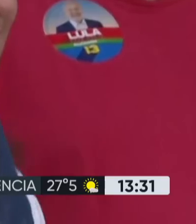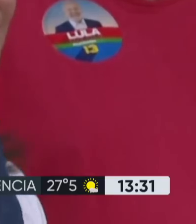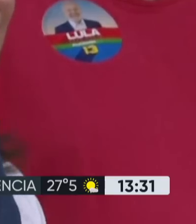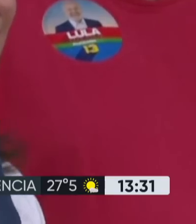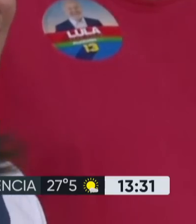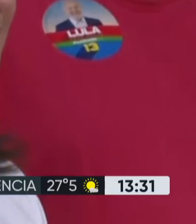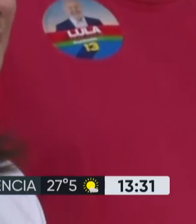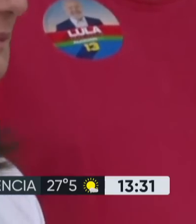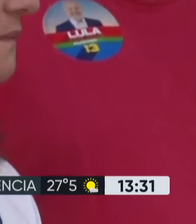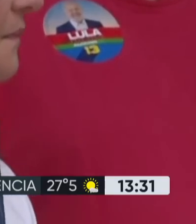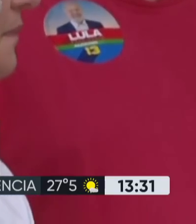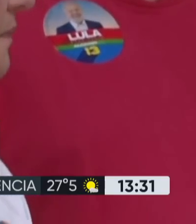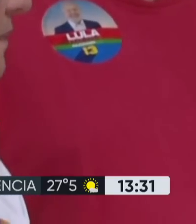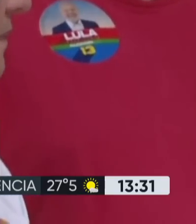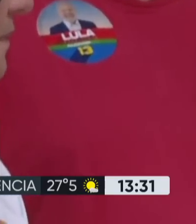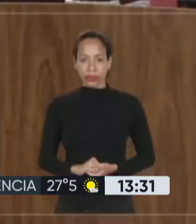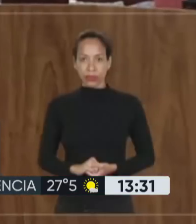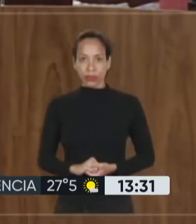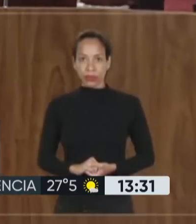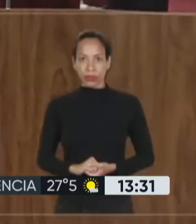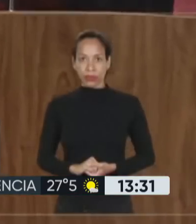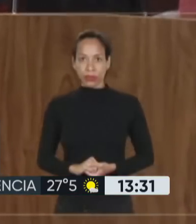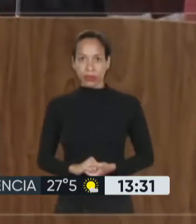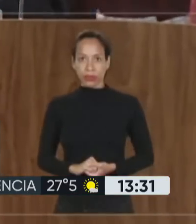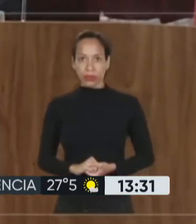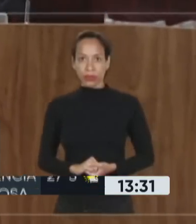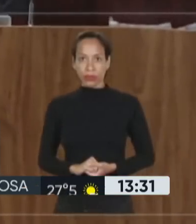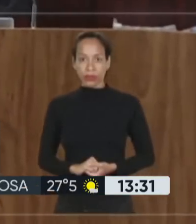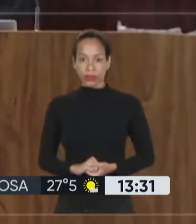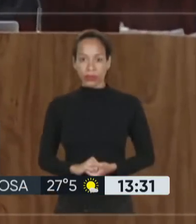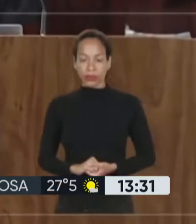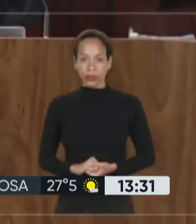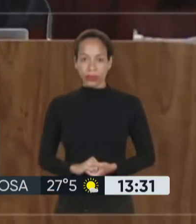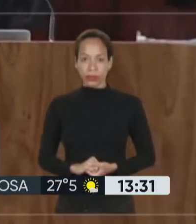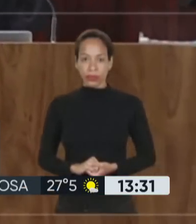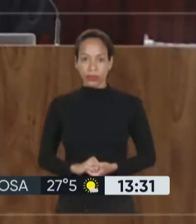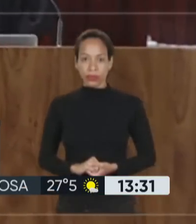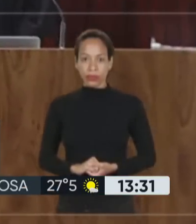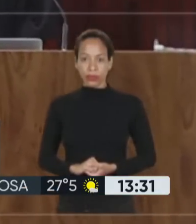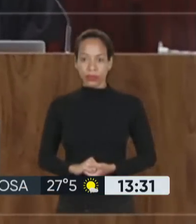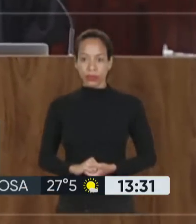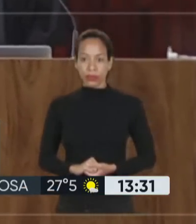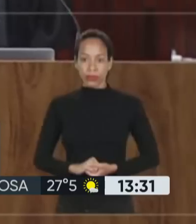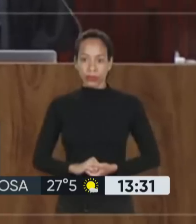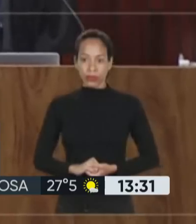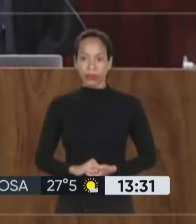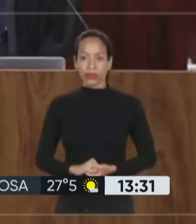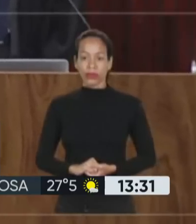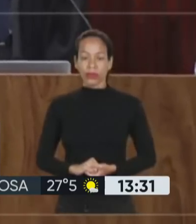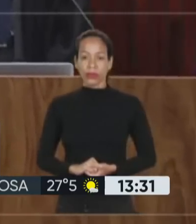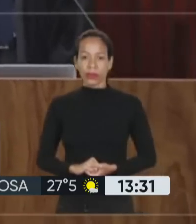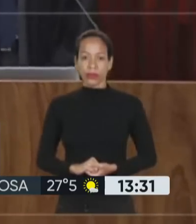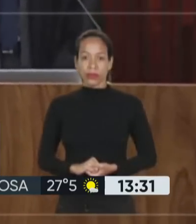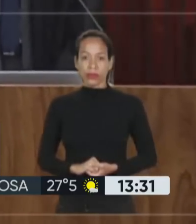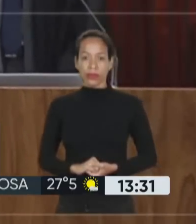ya preanunciaban la mayoría de las encuestas. Entre los fundamentos dados por los miembros del Tribunal Superior Electoral se destacan